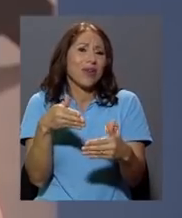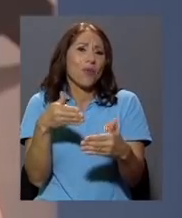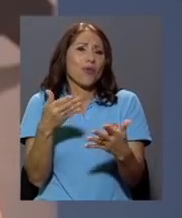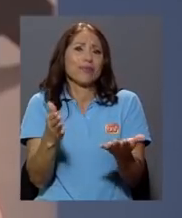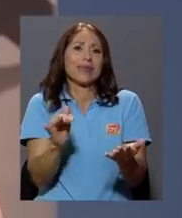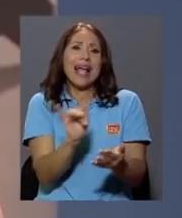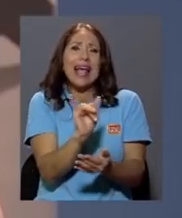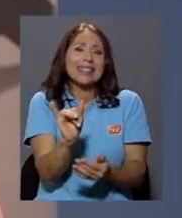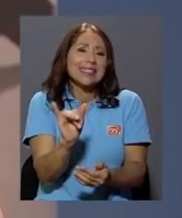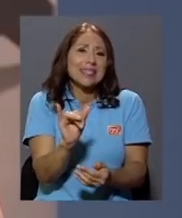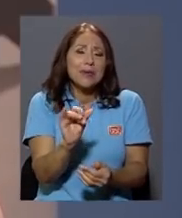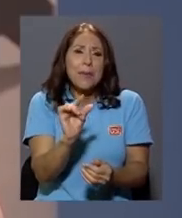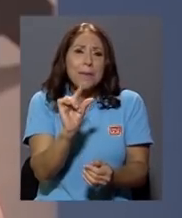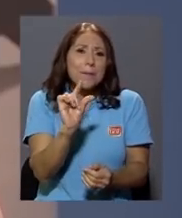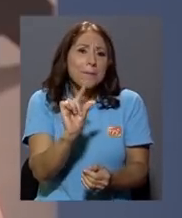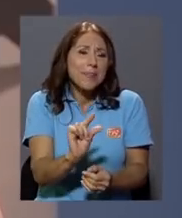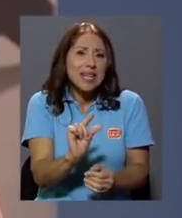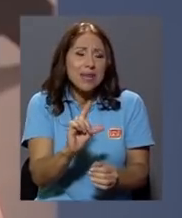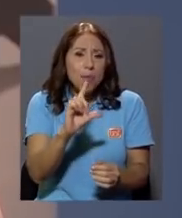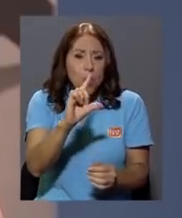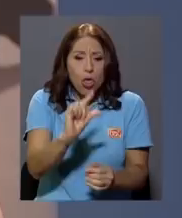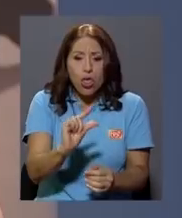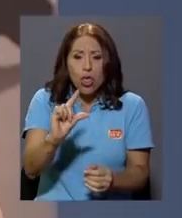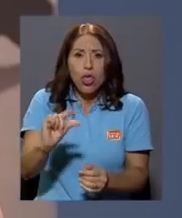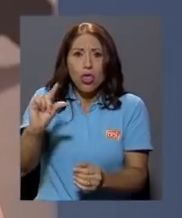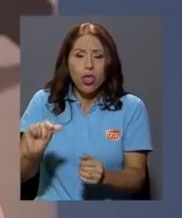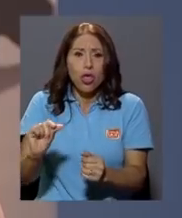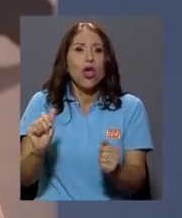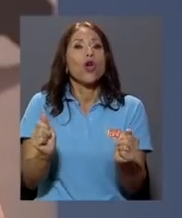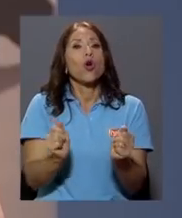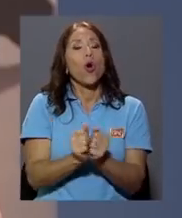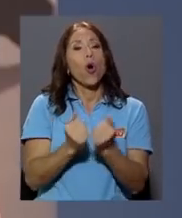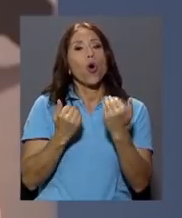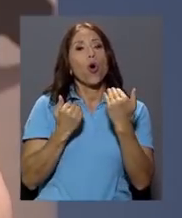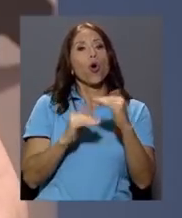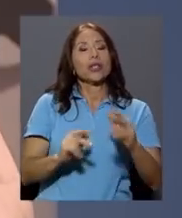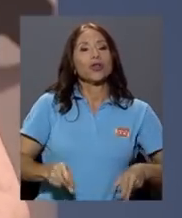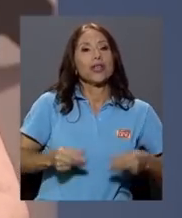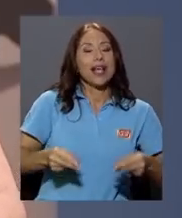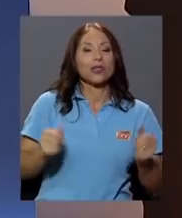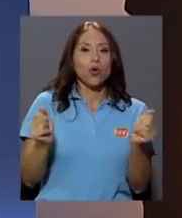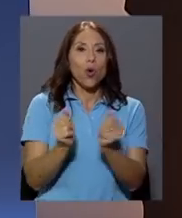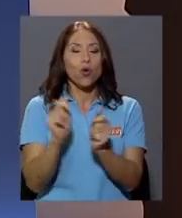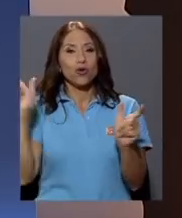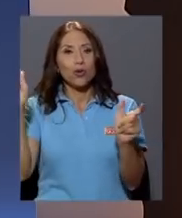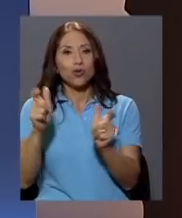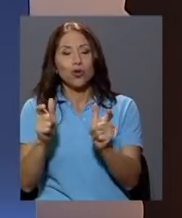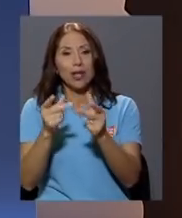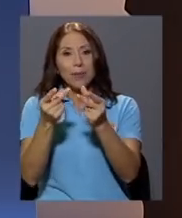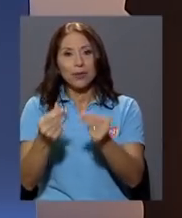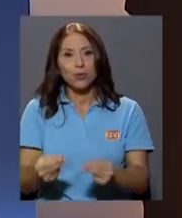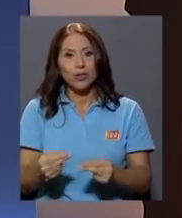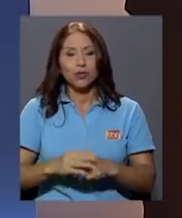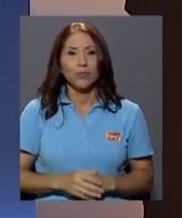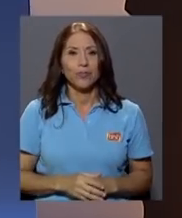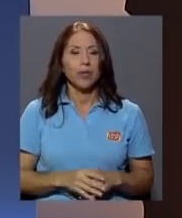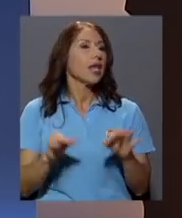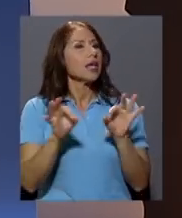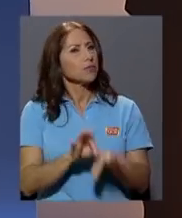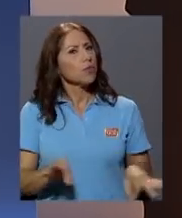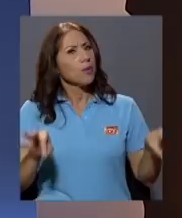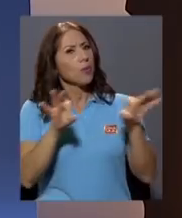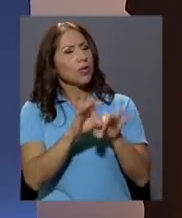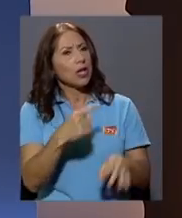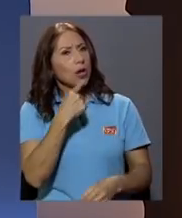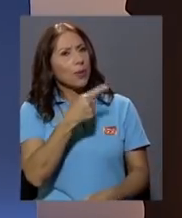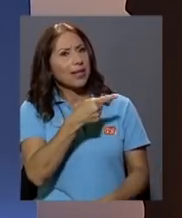uh-huh. minimizado con la reducción de presupuesto y con la contención del gasto. Es muy importante tal vez lo que plantea doña